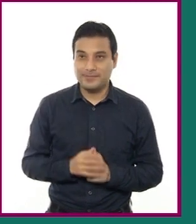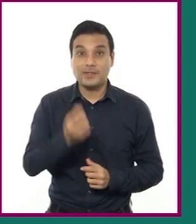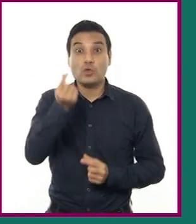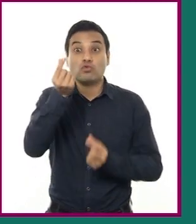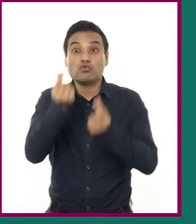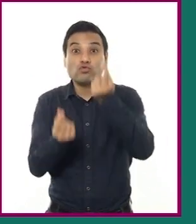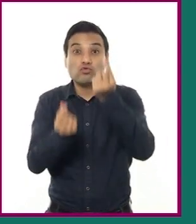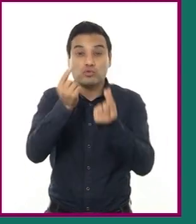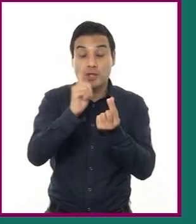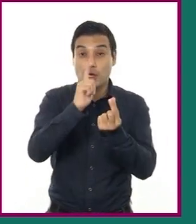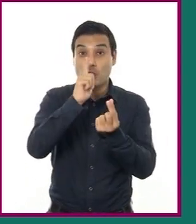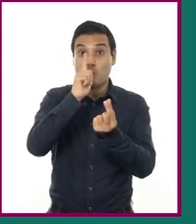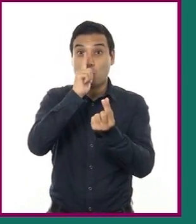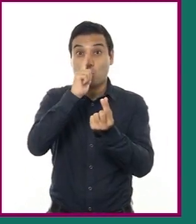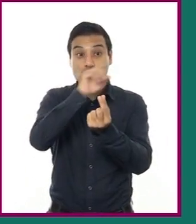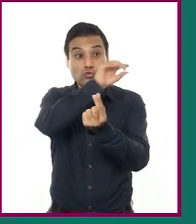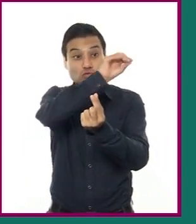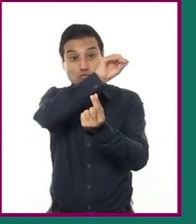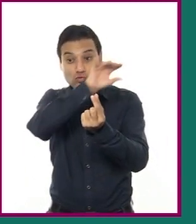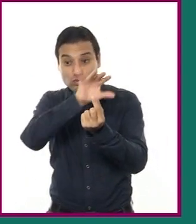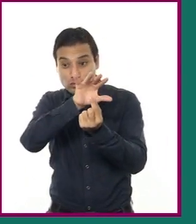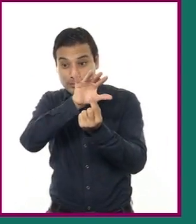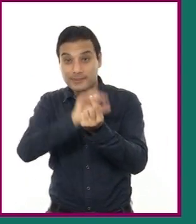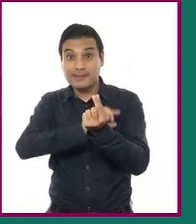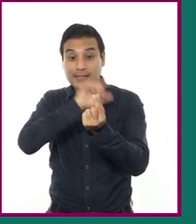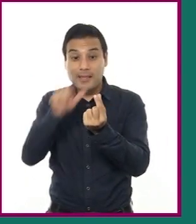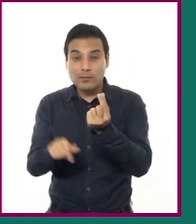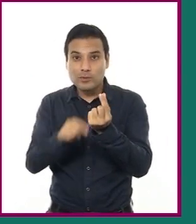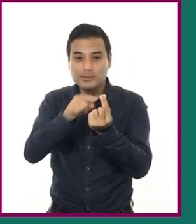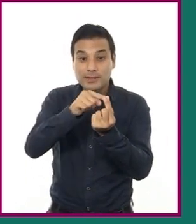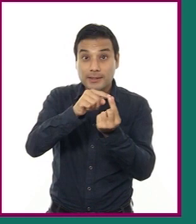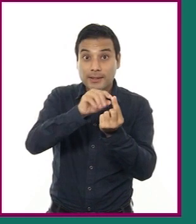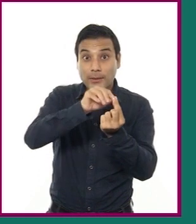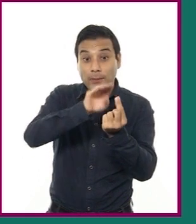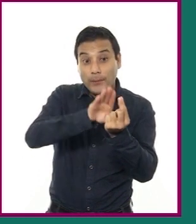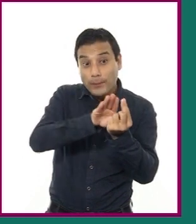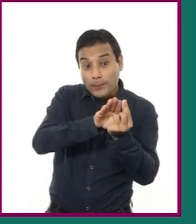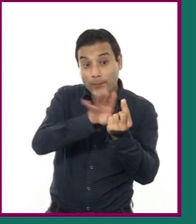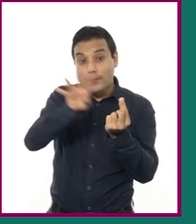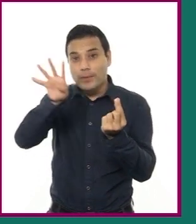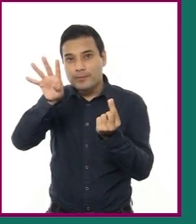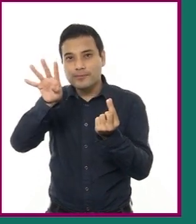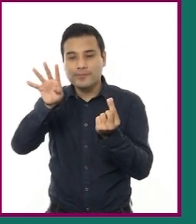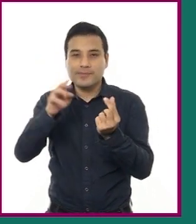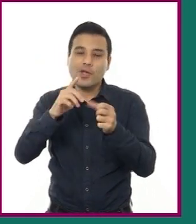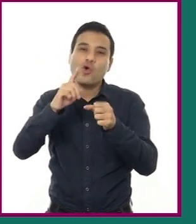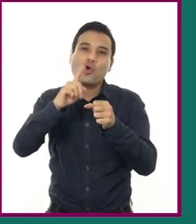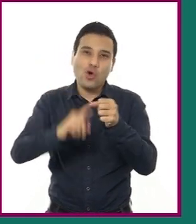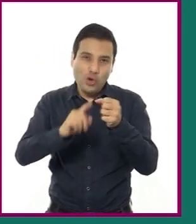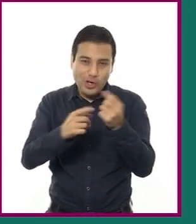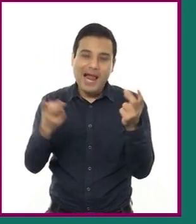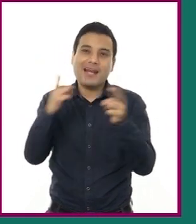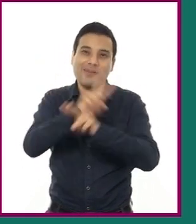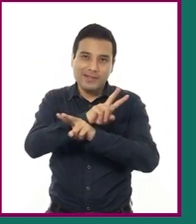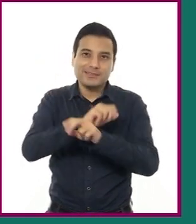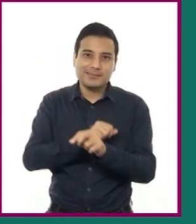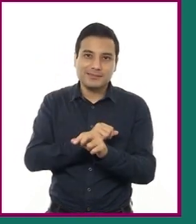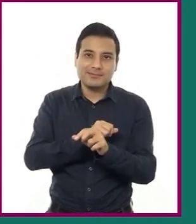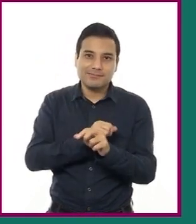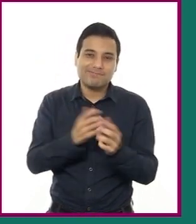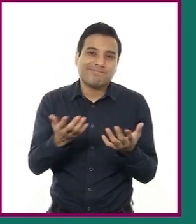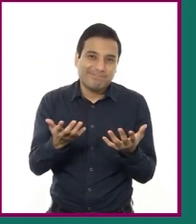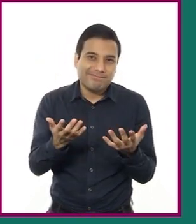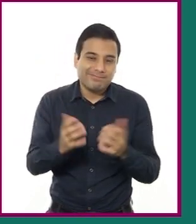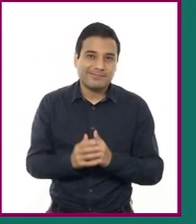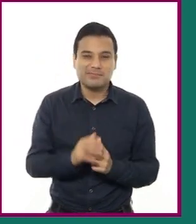agua. Esto provoca que se invierta el sentido de los colores y que el ángulo al que lo vemos sea aproximadamente